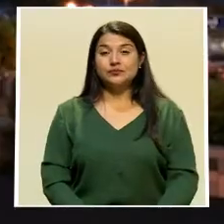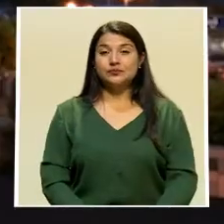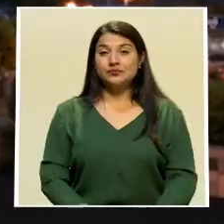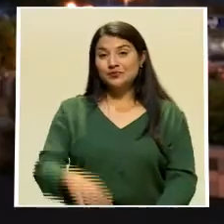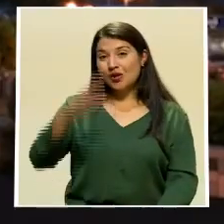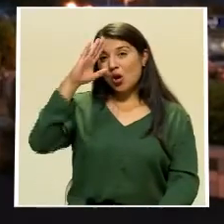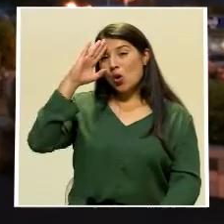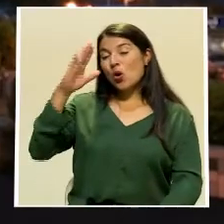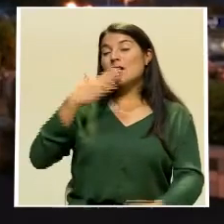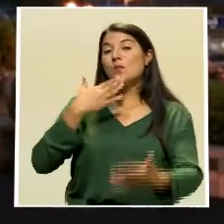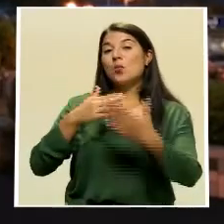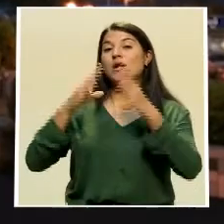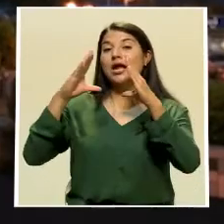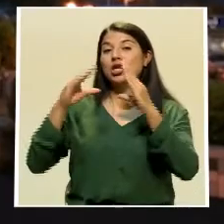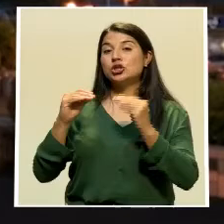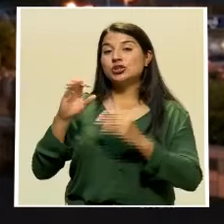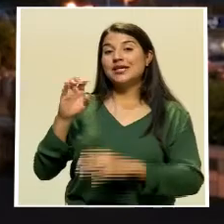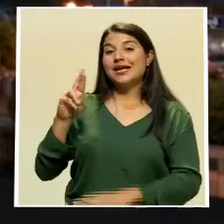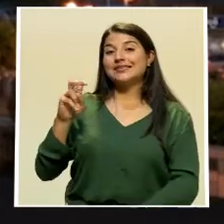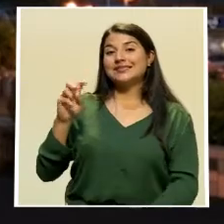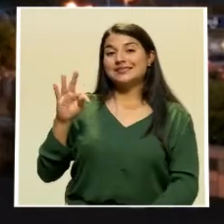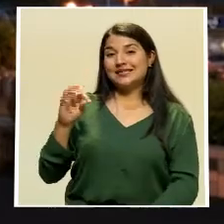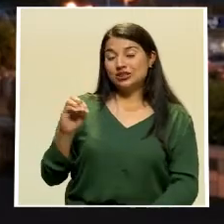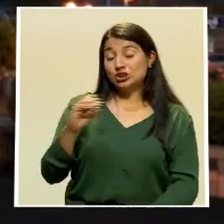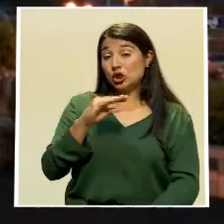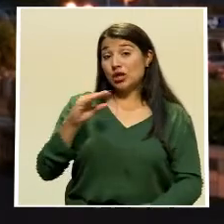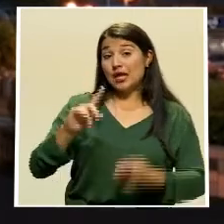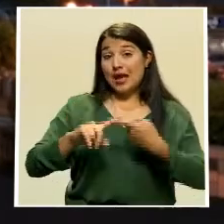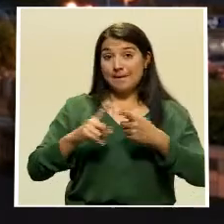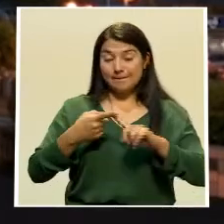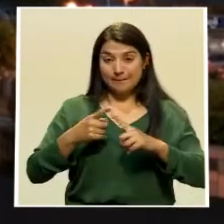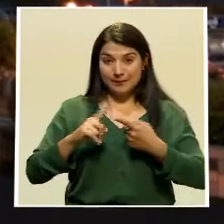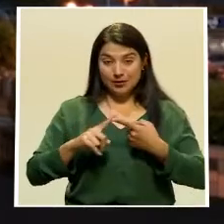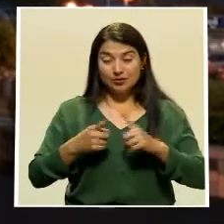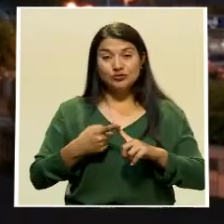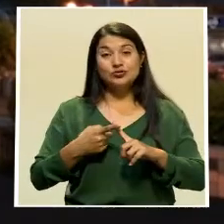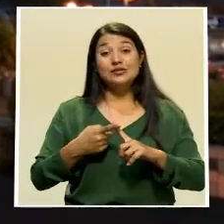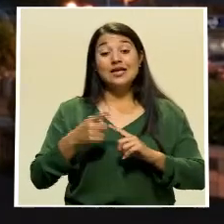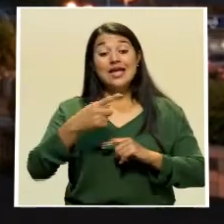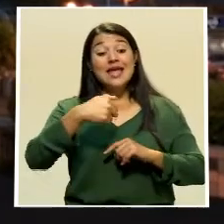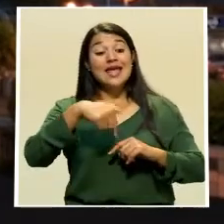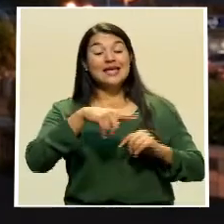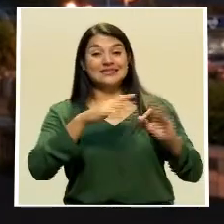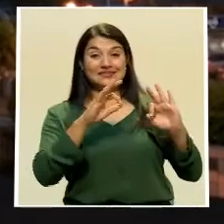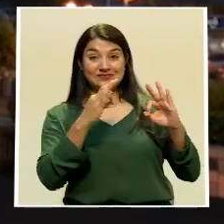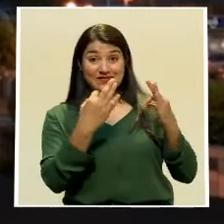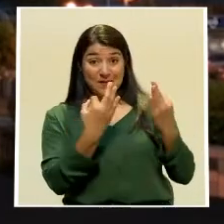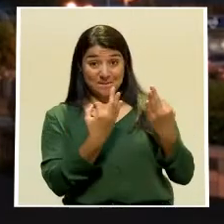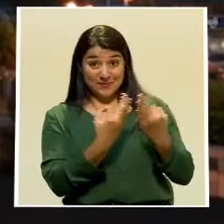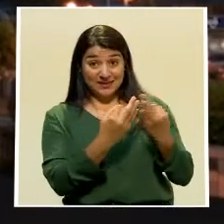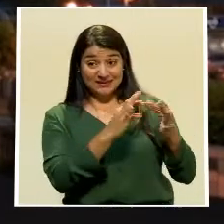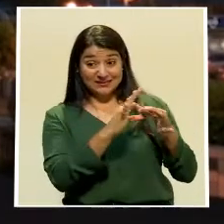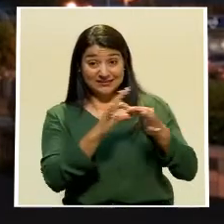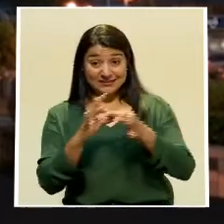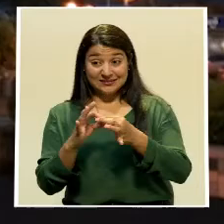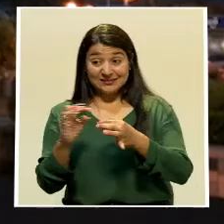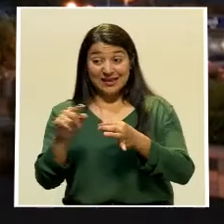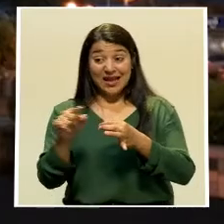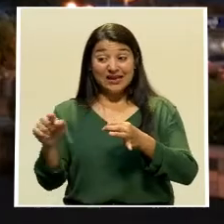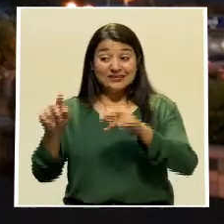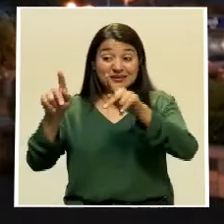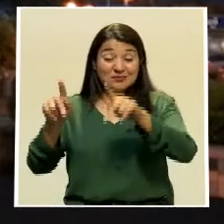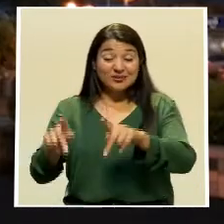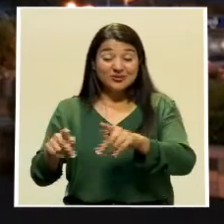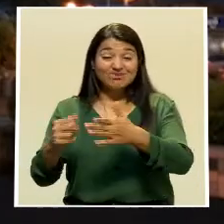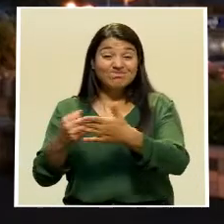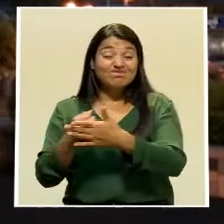Hola, ¿qué tal? Muy buenas noches, don Ernesto y amigos televidentes. La familia de las personas que lamentablemente